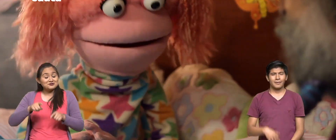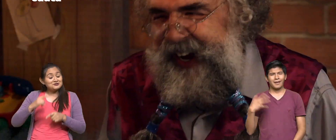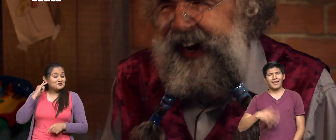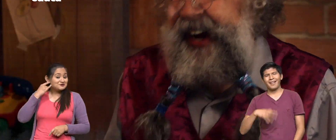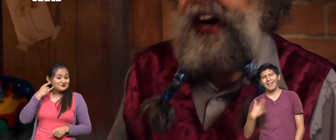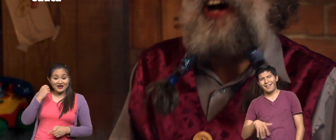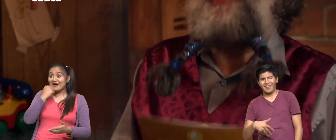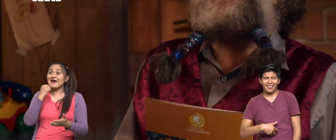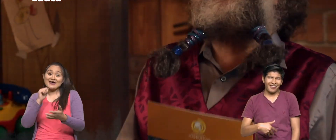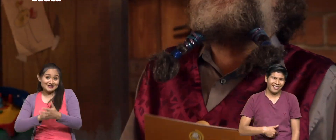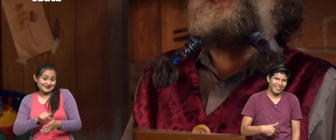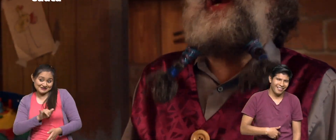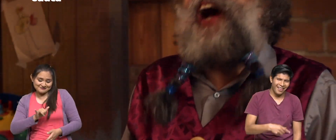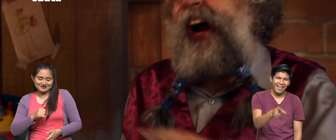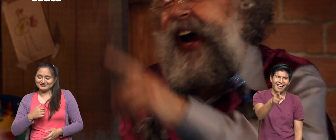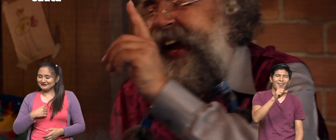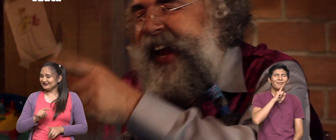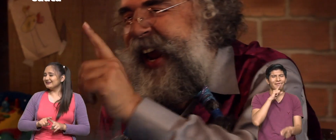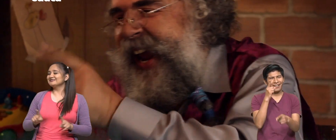traviesas como yo.